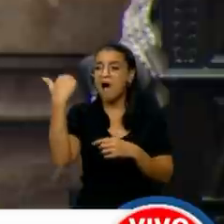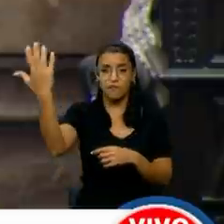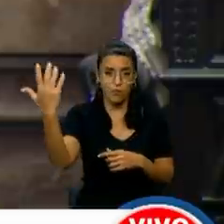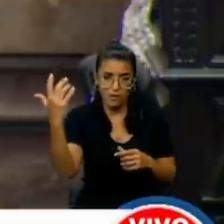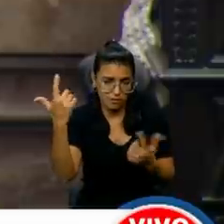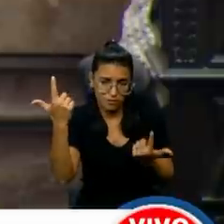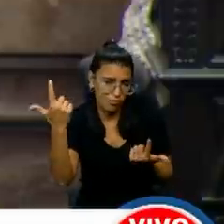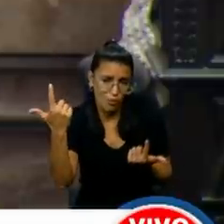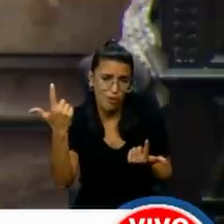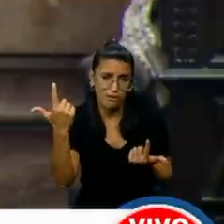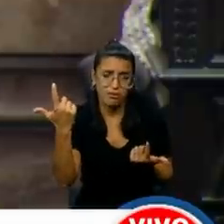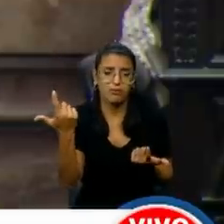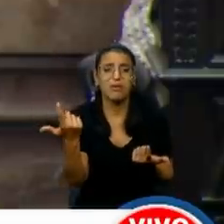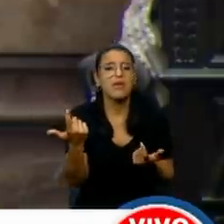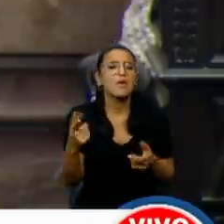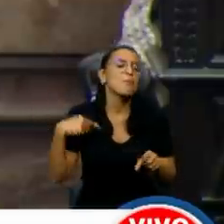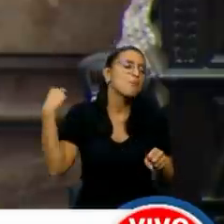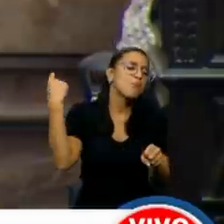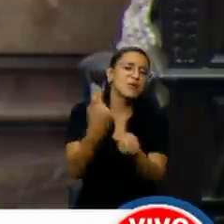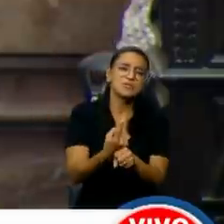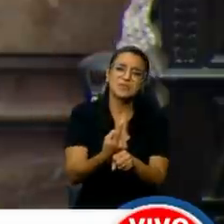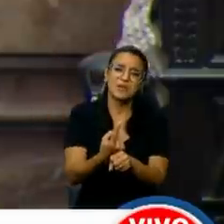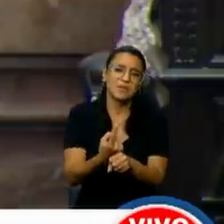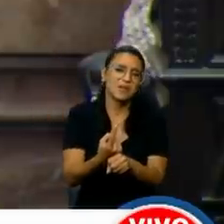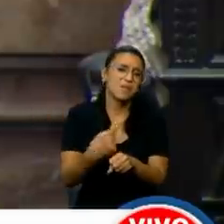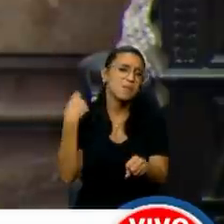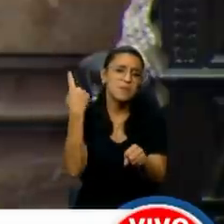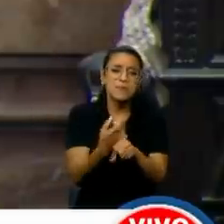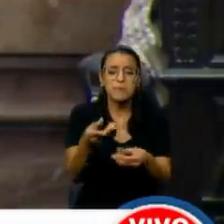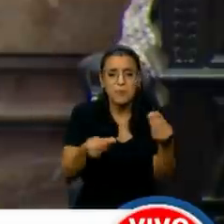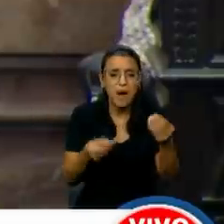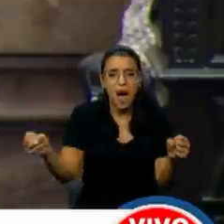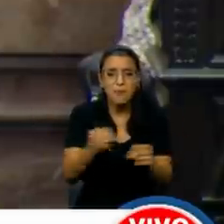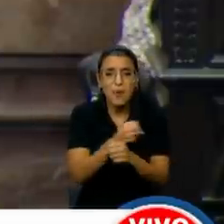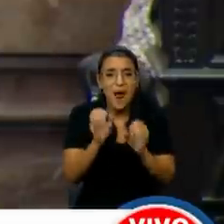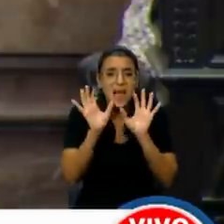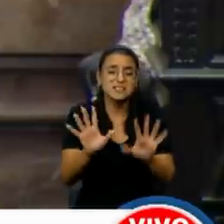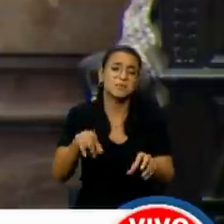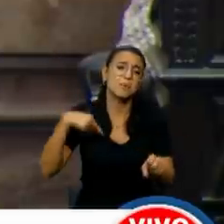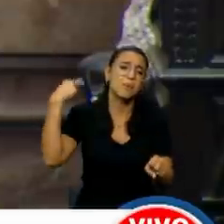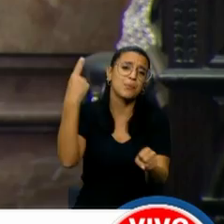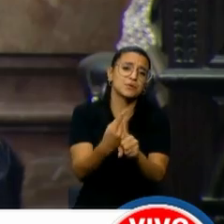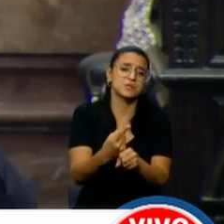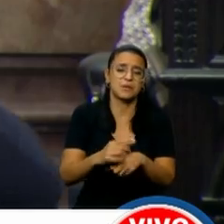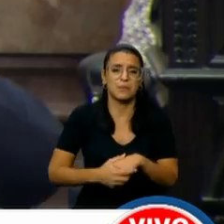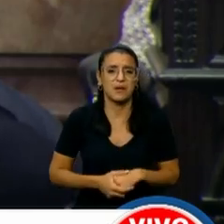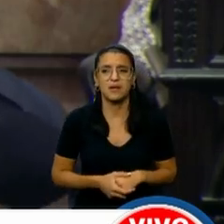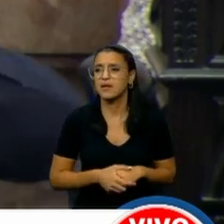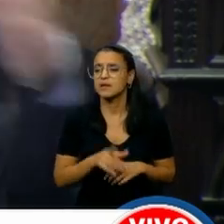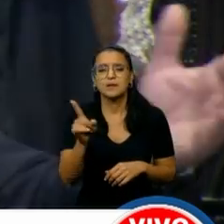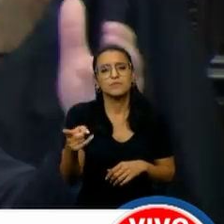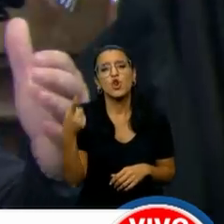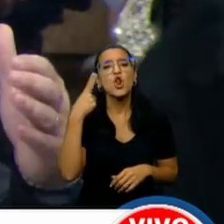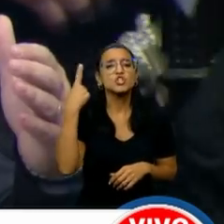pasan es imposible aprobar un presupuesto de esta forma no se lo